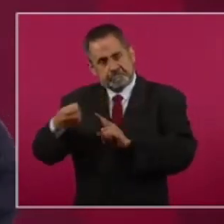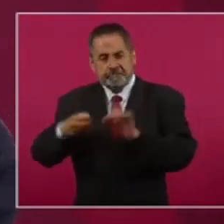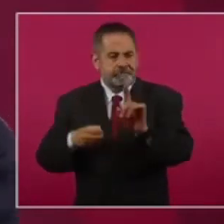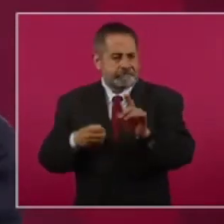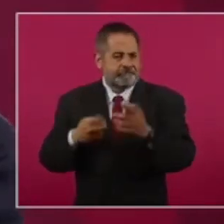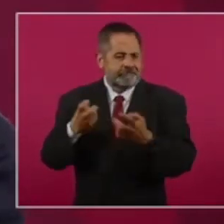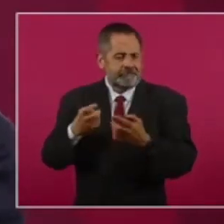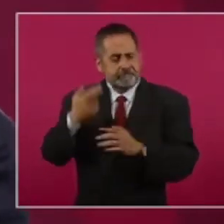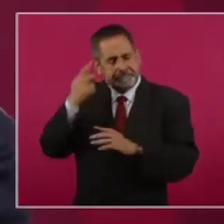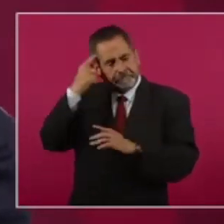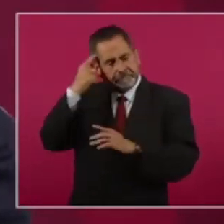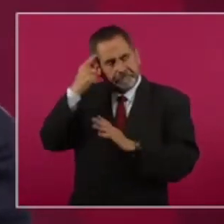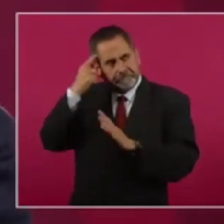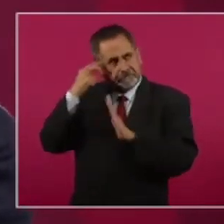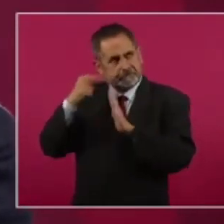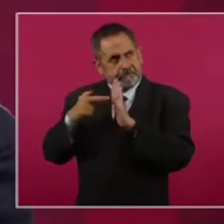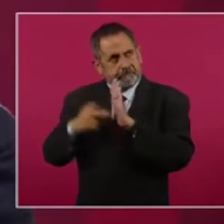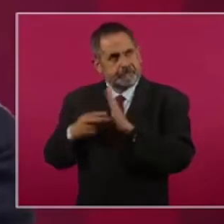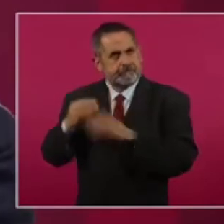principios.